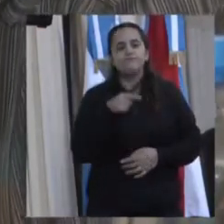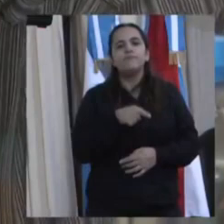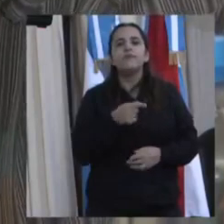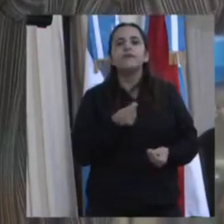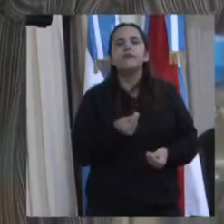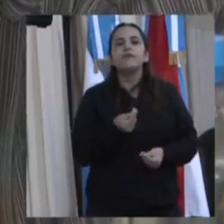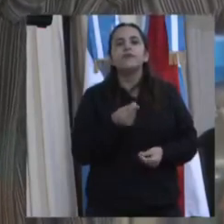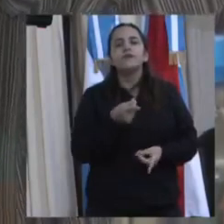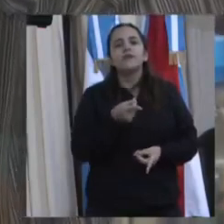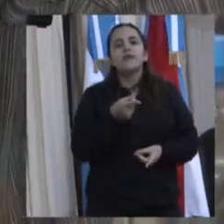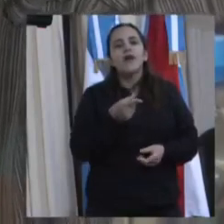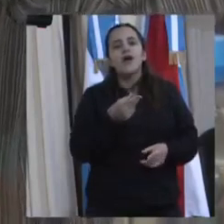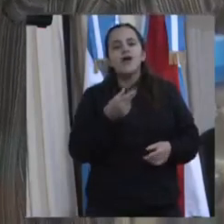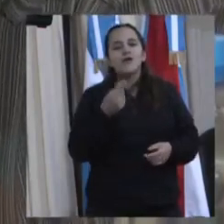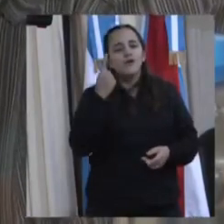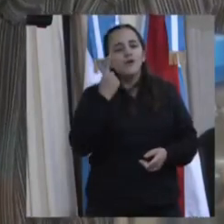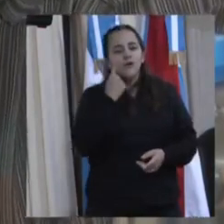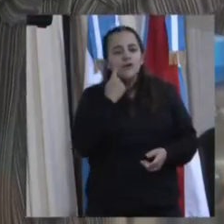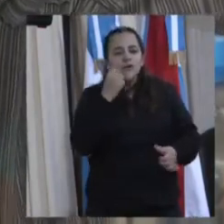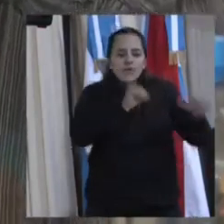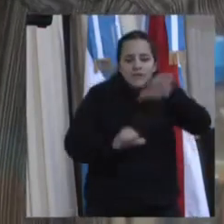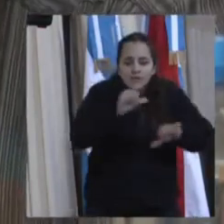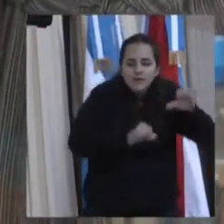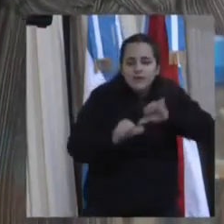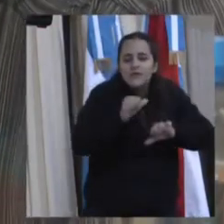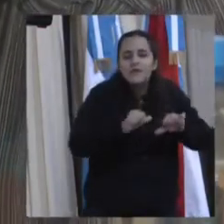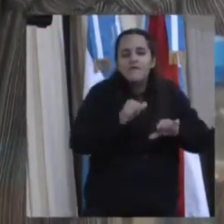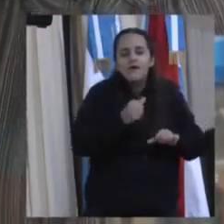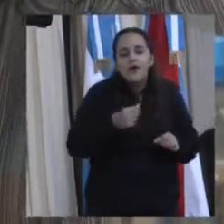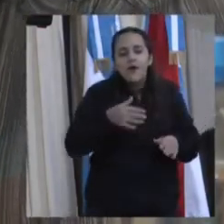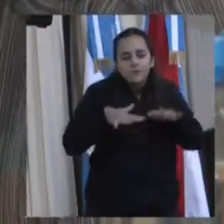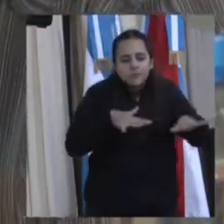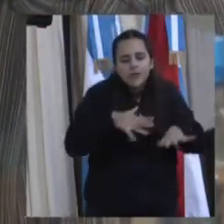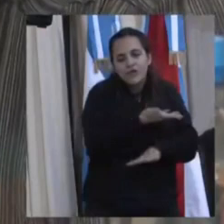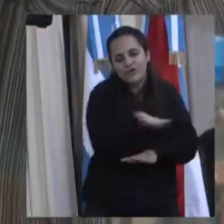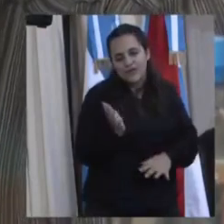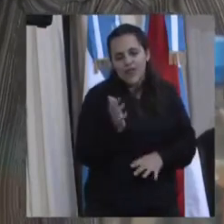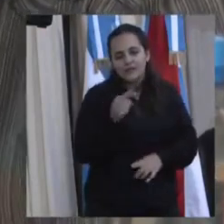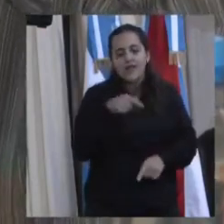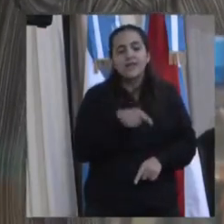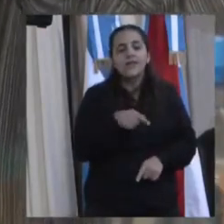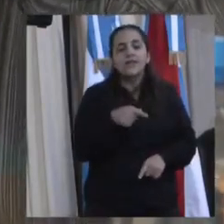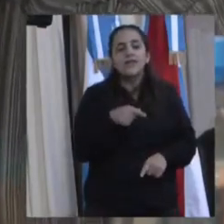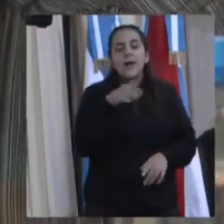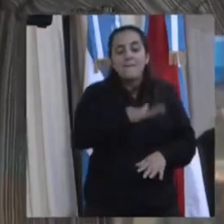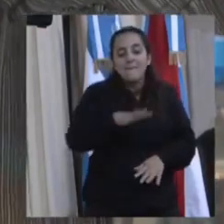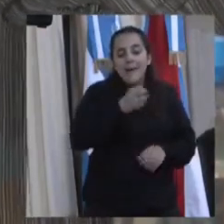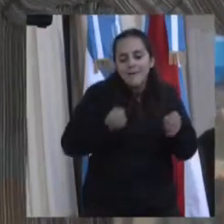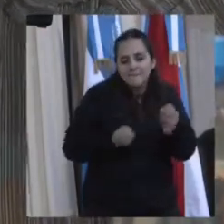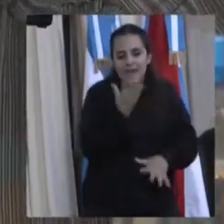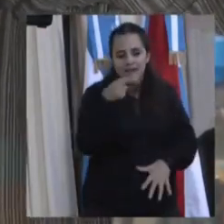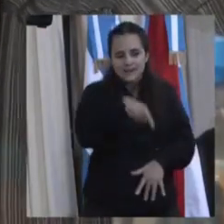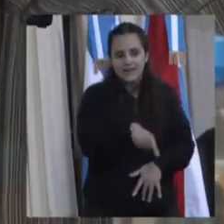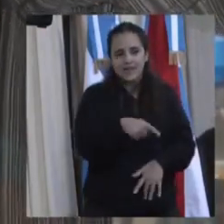el conocimiento científico, los procesos de movilidad social aparecen centralmente en este espacio que llamamos